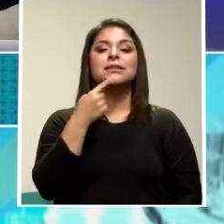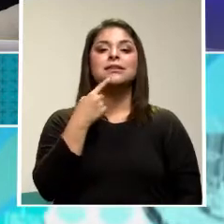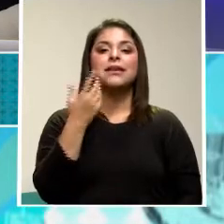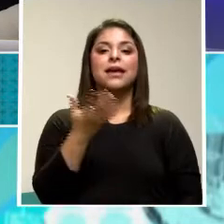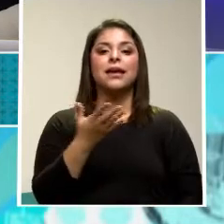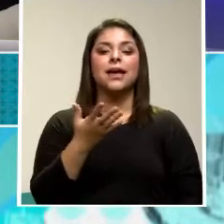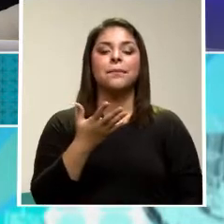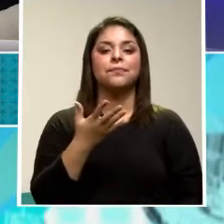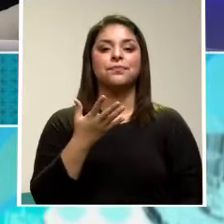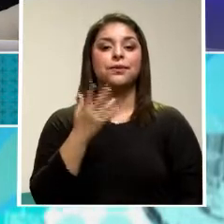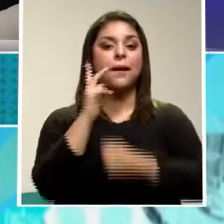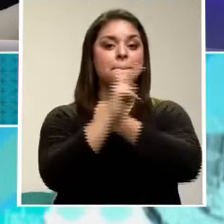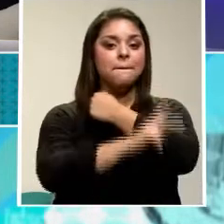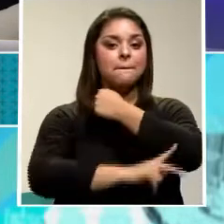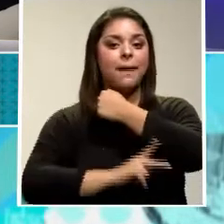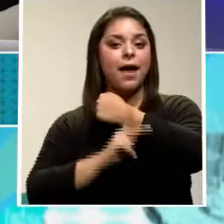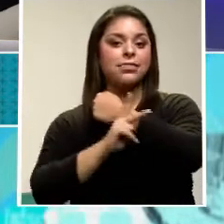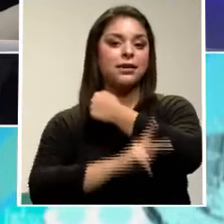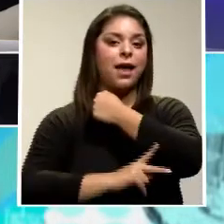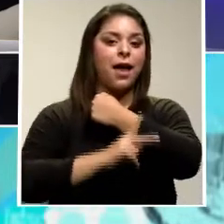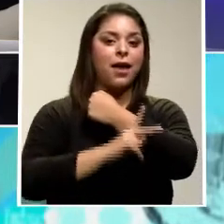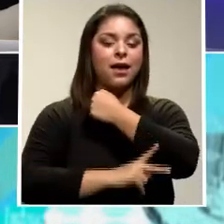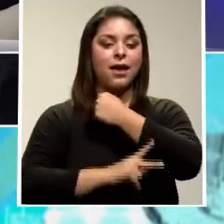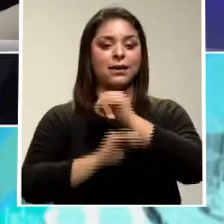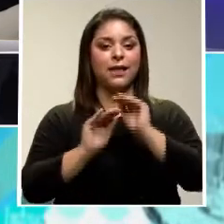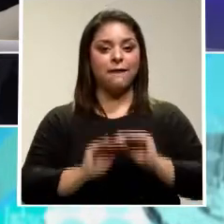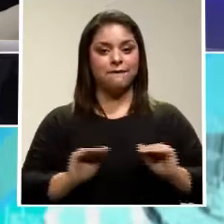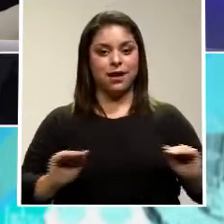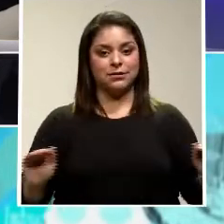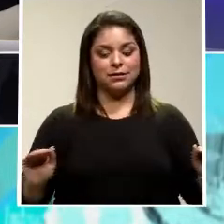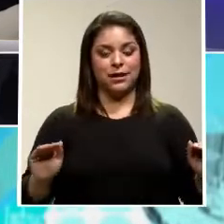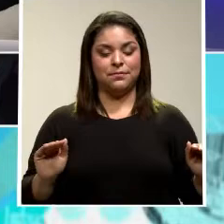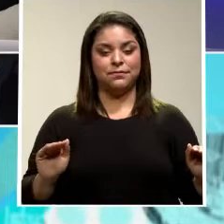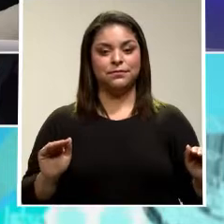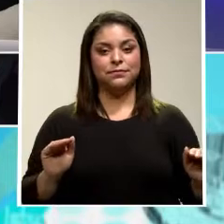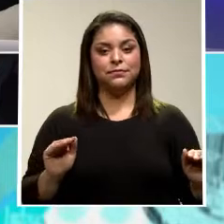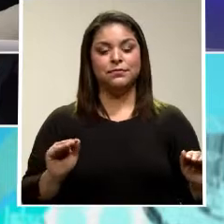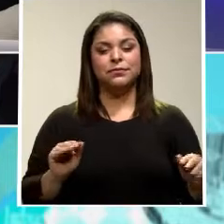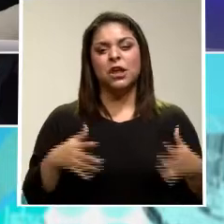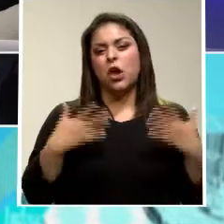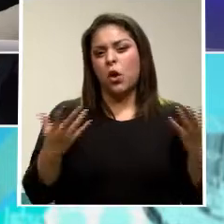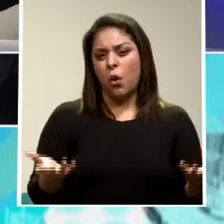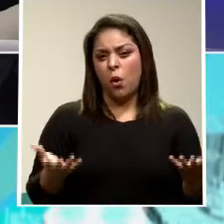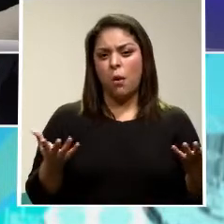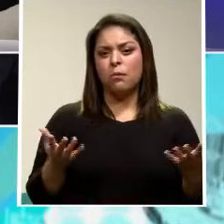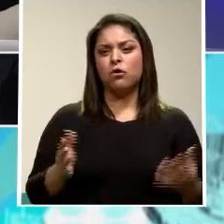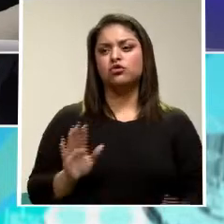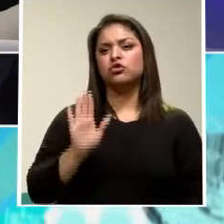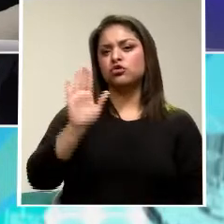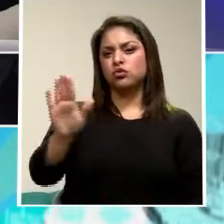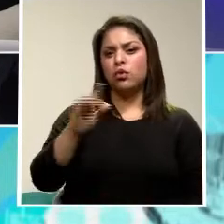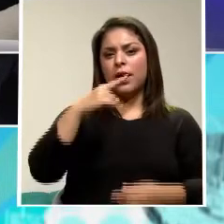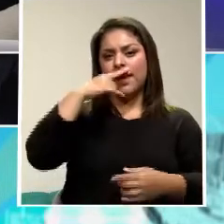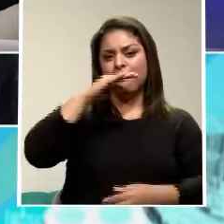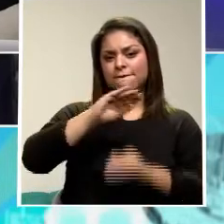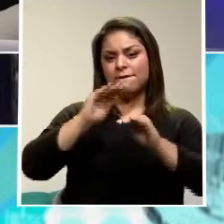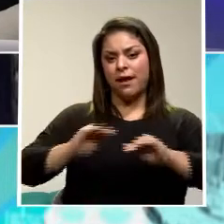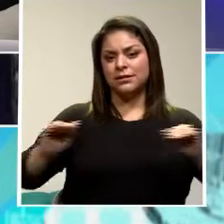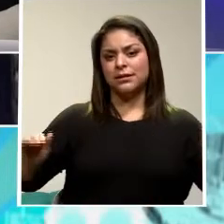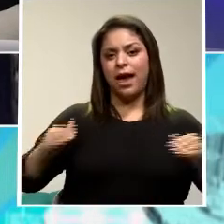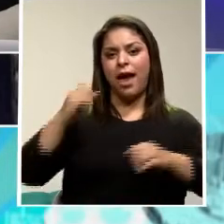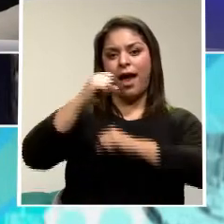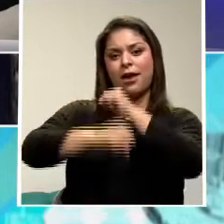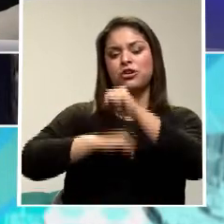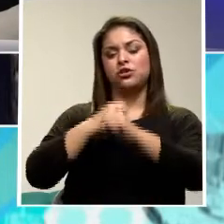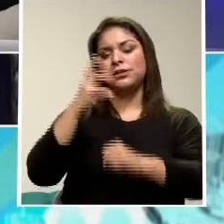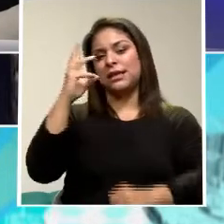la patria es la infancia. ¿Cómo fue la infancia tuya en los 60s